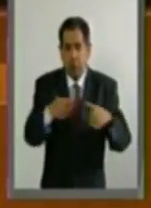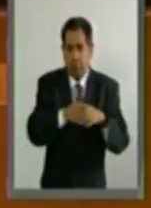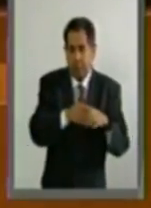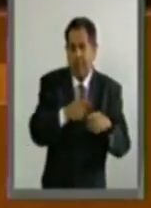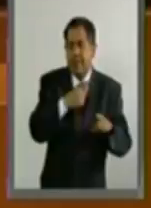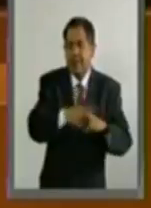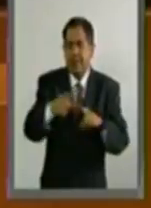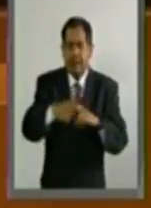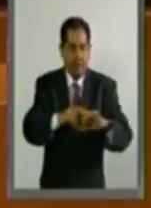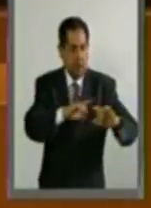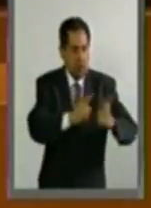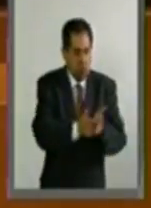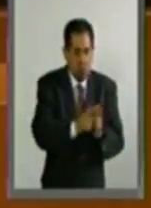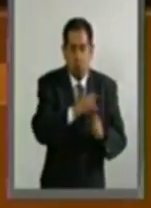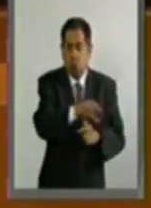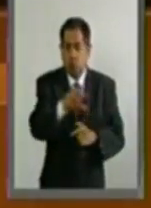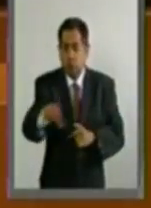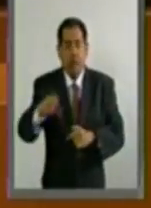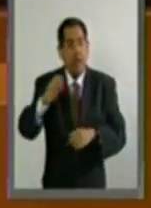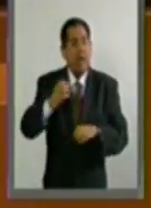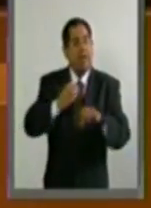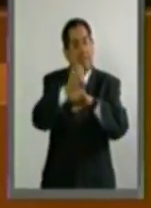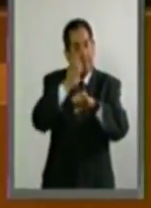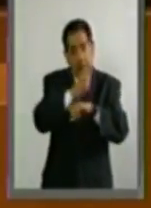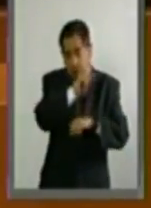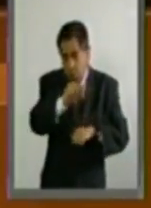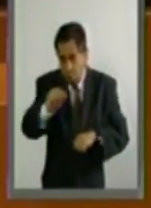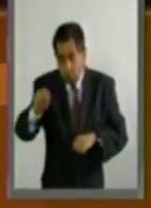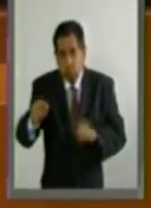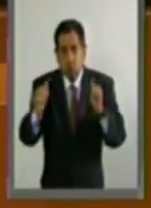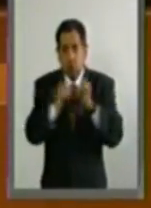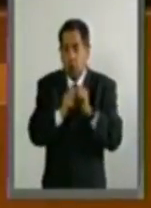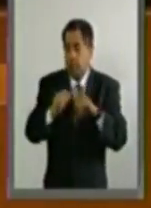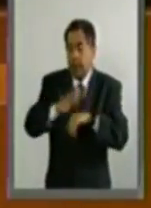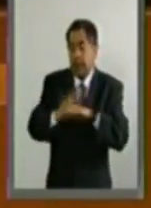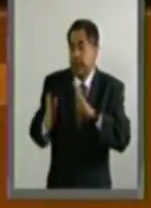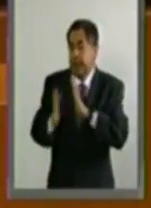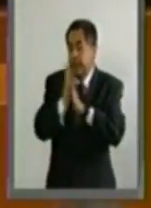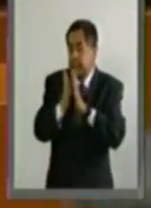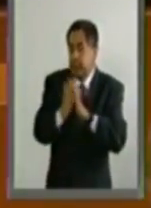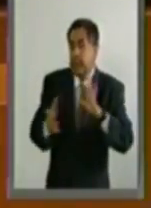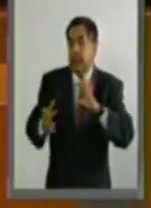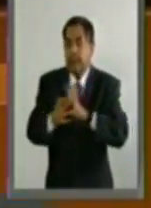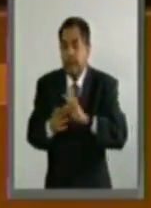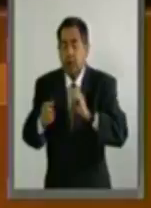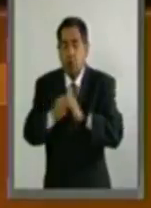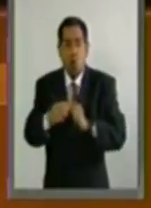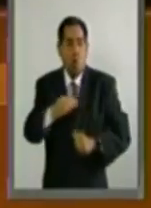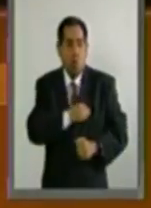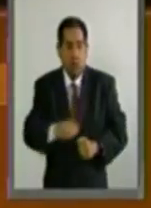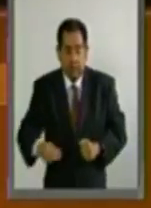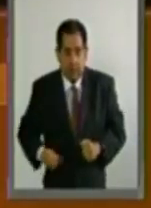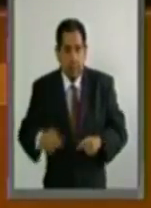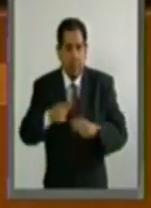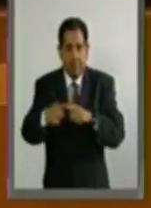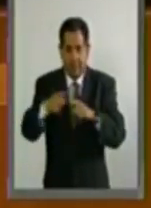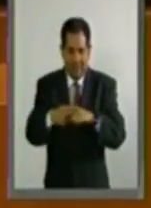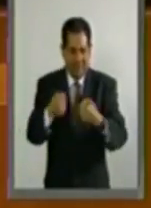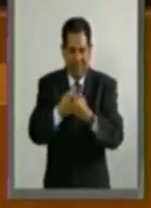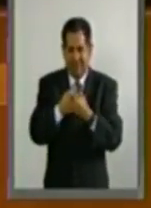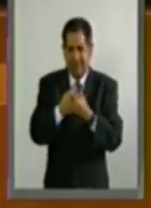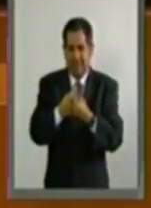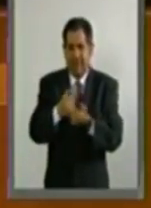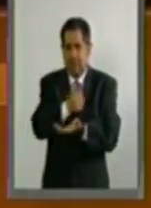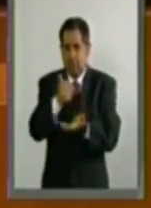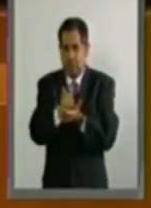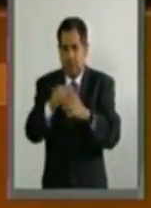diversos sectores, las entidades federativas, con la participación que corresponda a los municipios y demarcaciones territoriales de